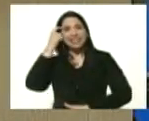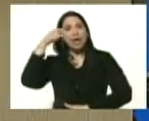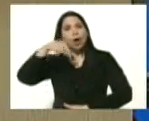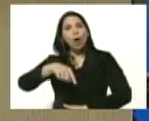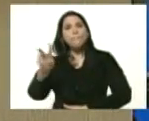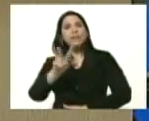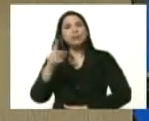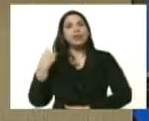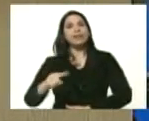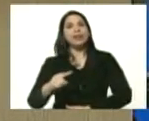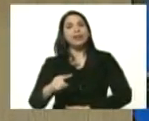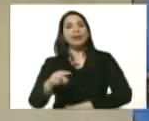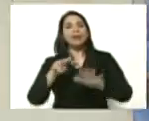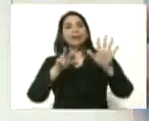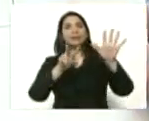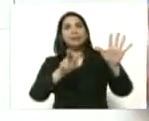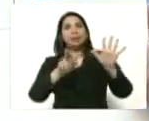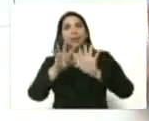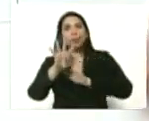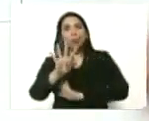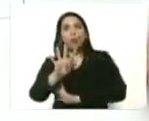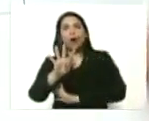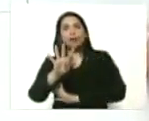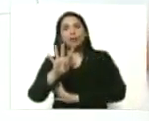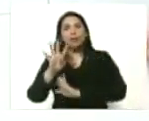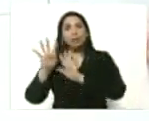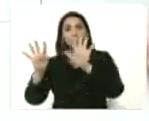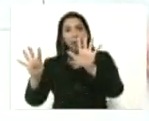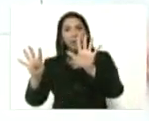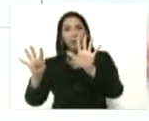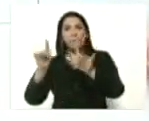tiene 749 casos.